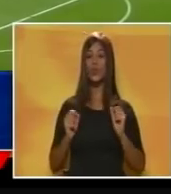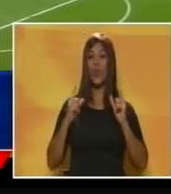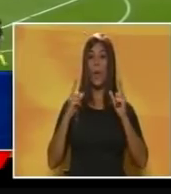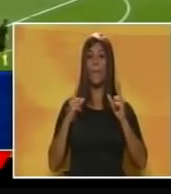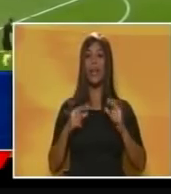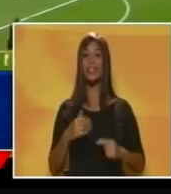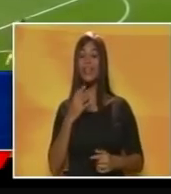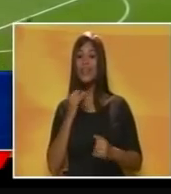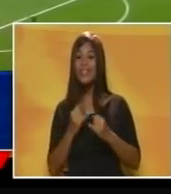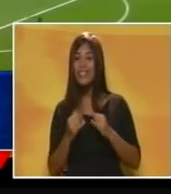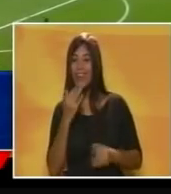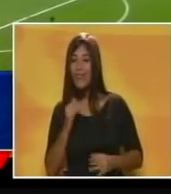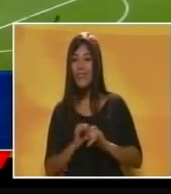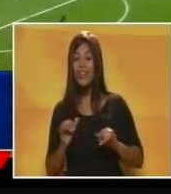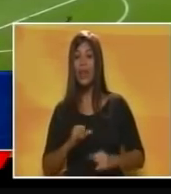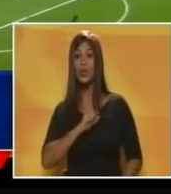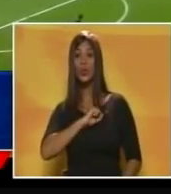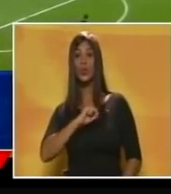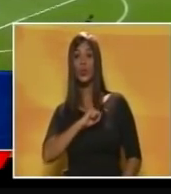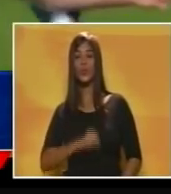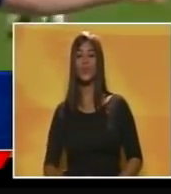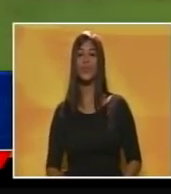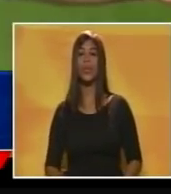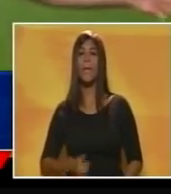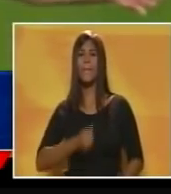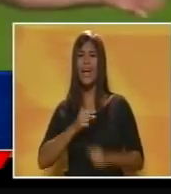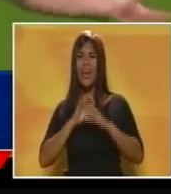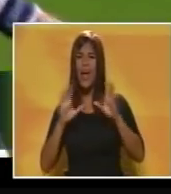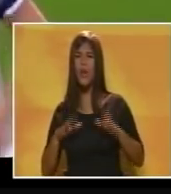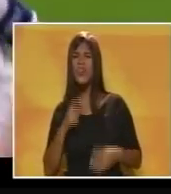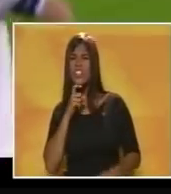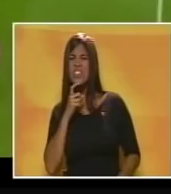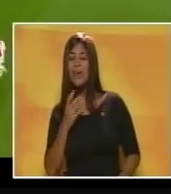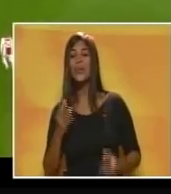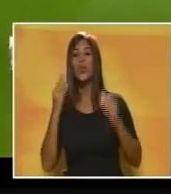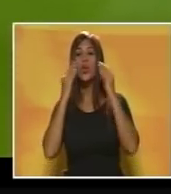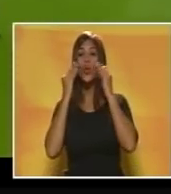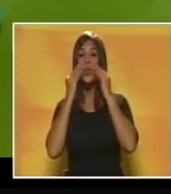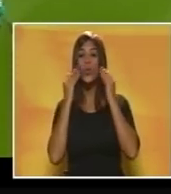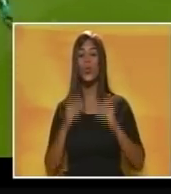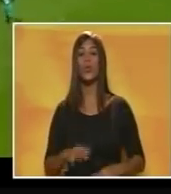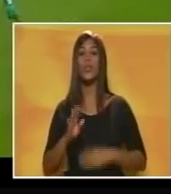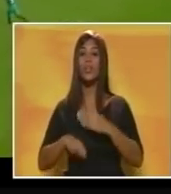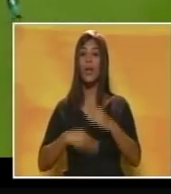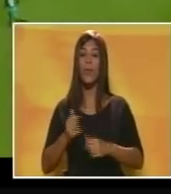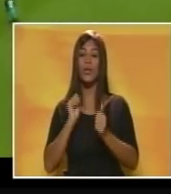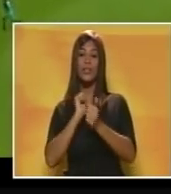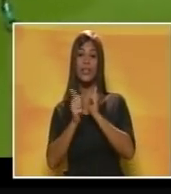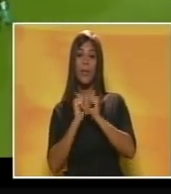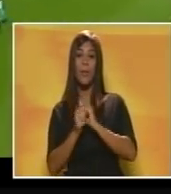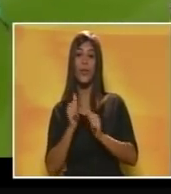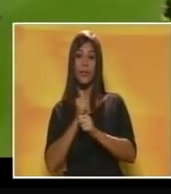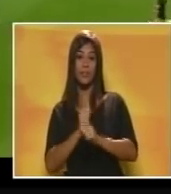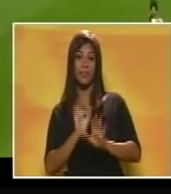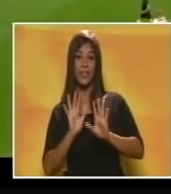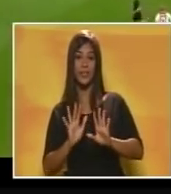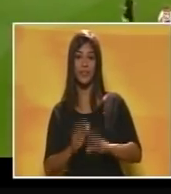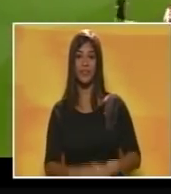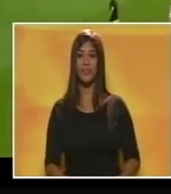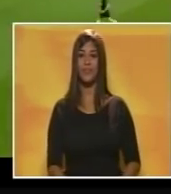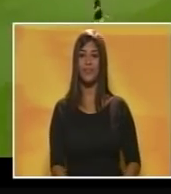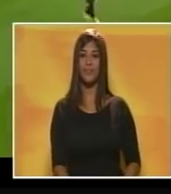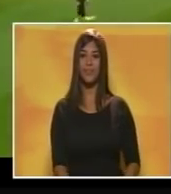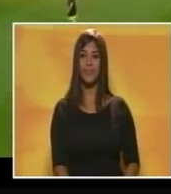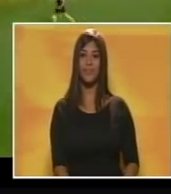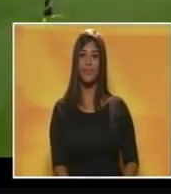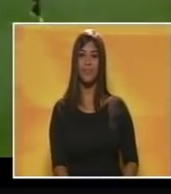de Campeones de infarto. Así es, pero los detalles ¿con quién, Andrina? Gregorio Rojas. En los minutos. Deportes, ya venimos.